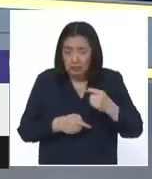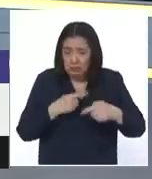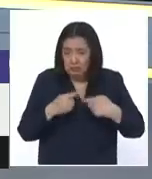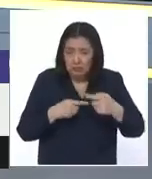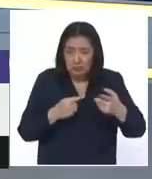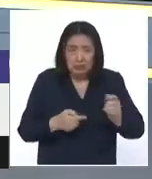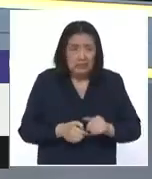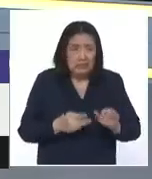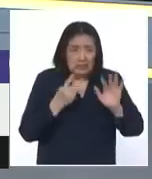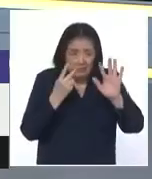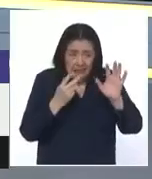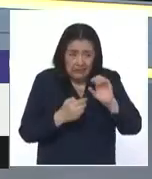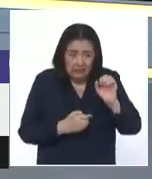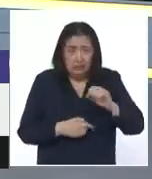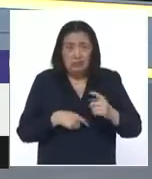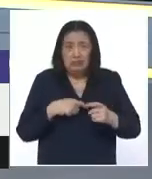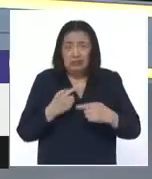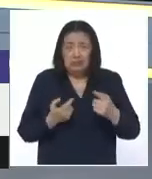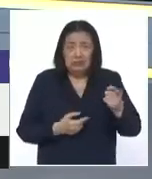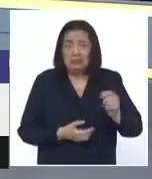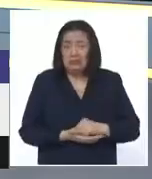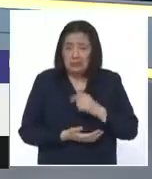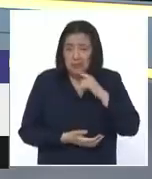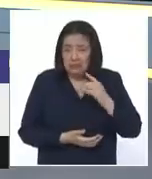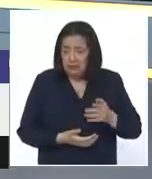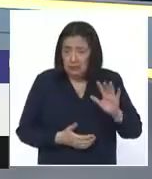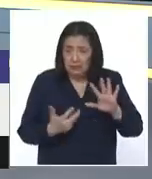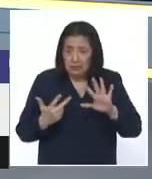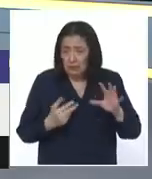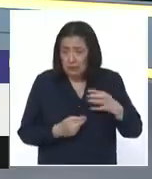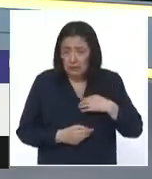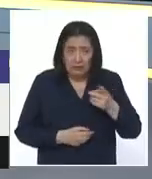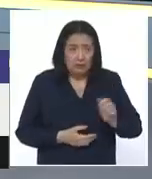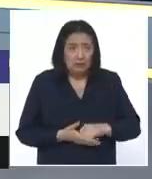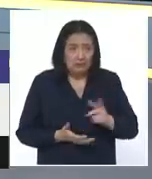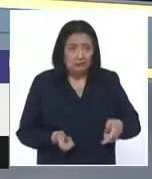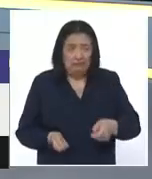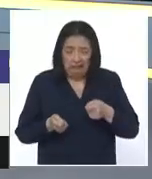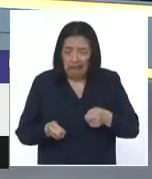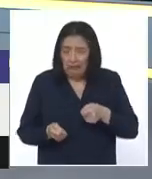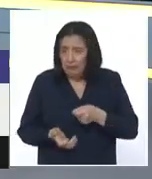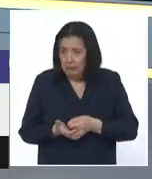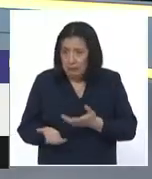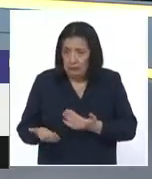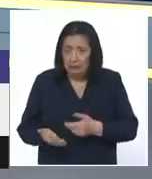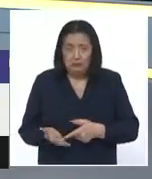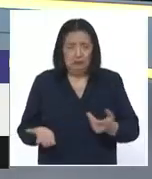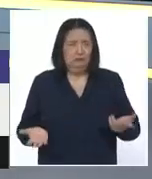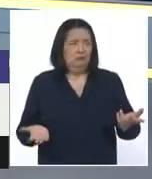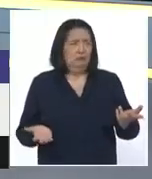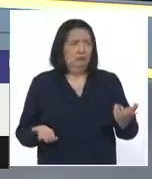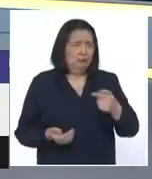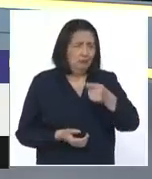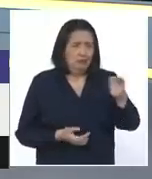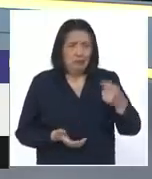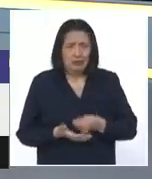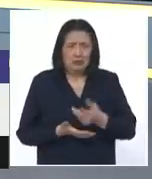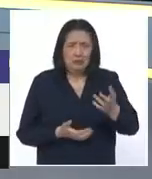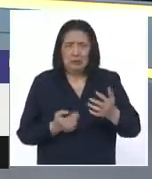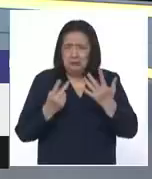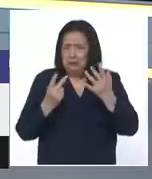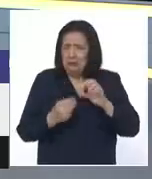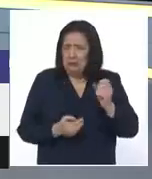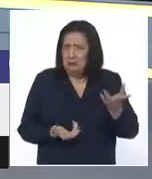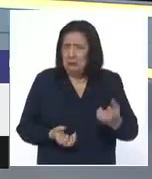7 soles diarios. 7 soles gana esta señora de 80 años y la extorsionan. 7 soles. ¿Usted qué compra con